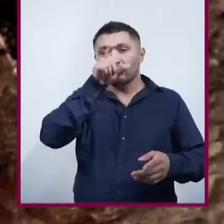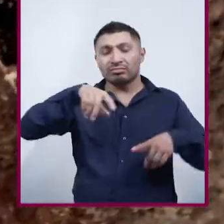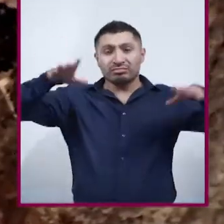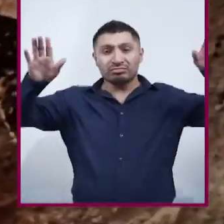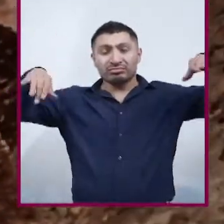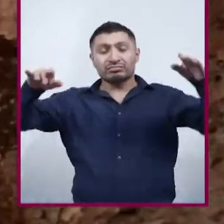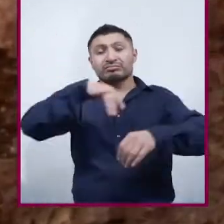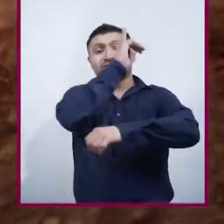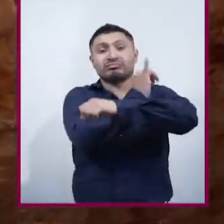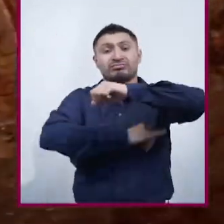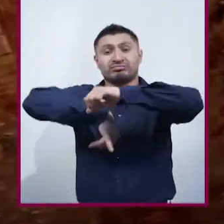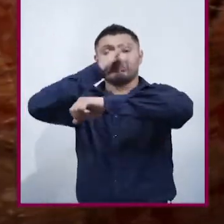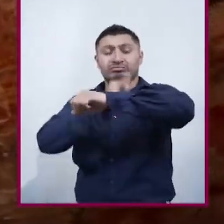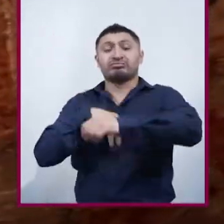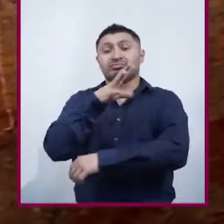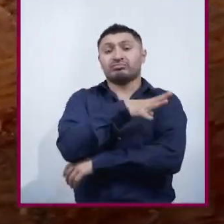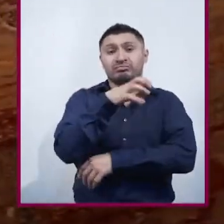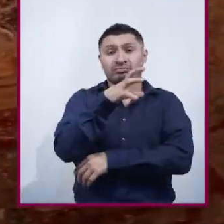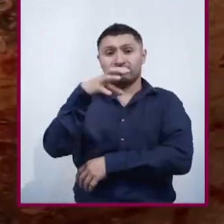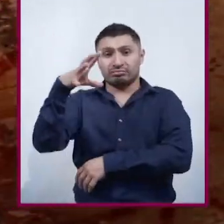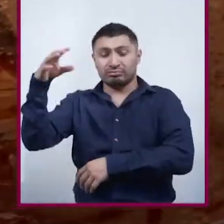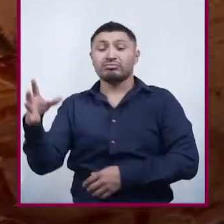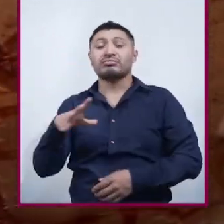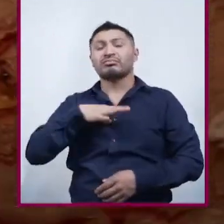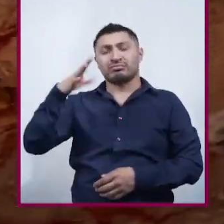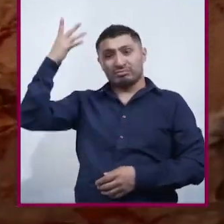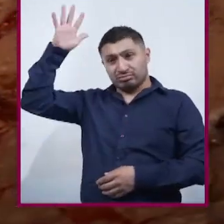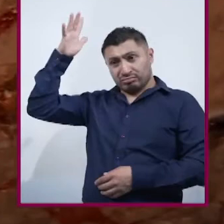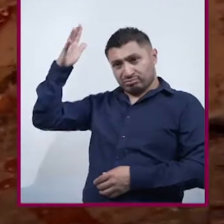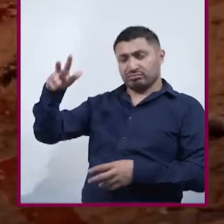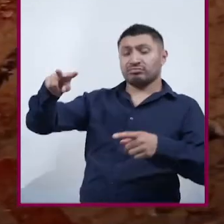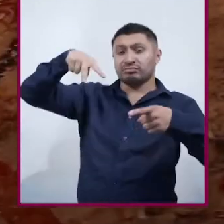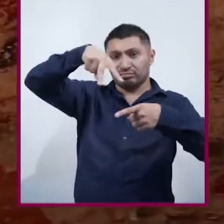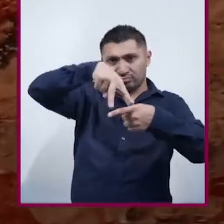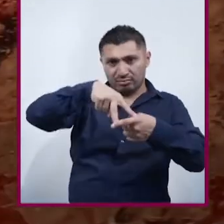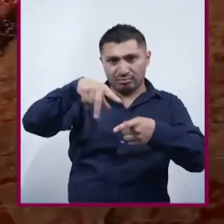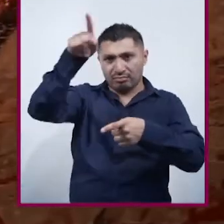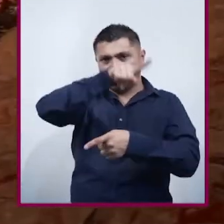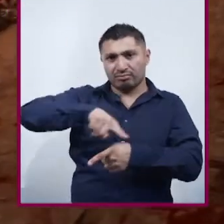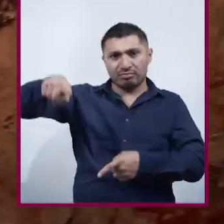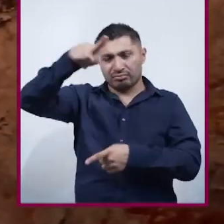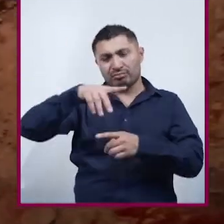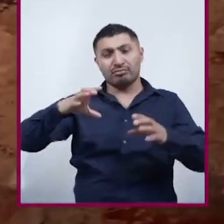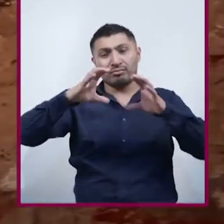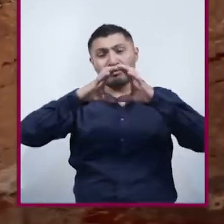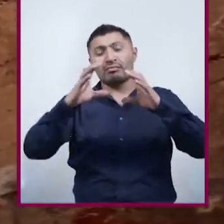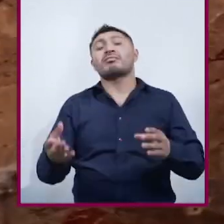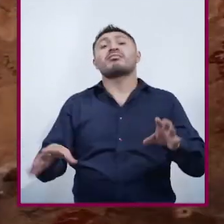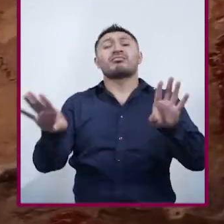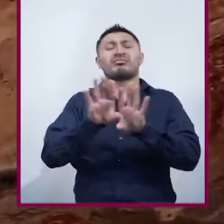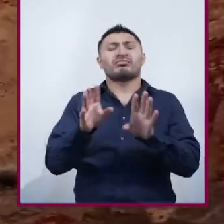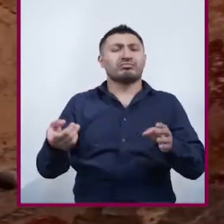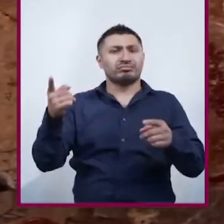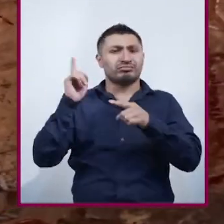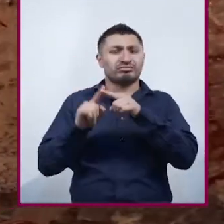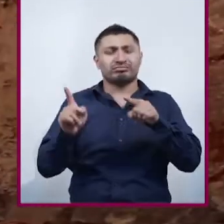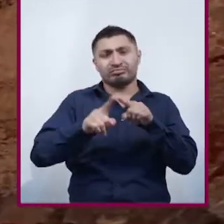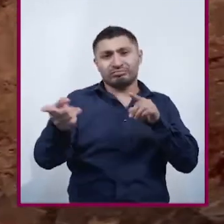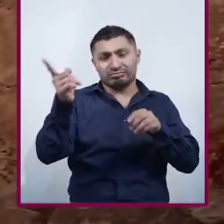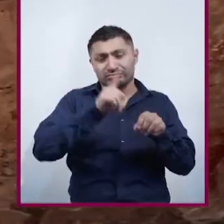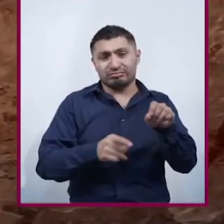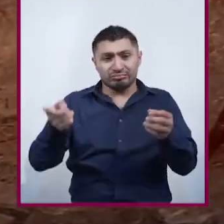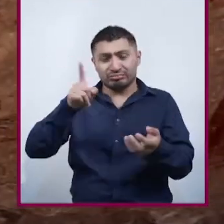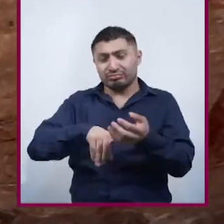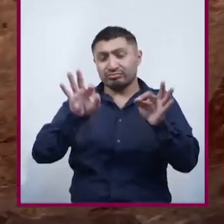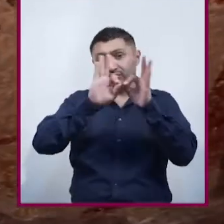águila, la ballena y el pulpo. Hay soles, triángulos y círculos, y contrastes de colores dentro de una misma figura,